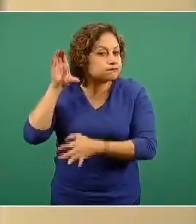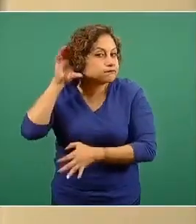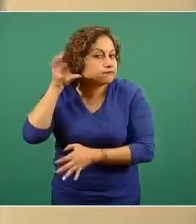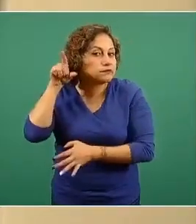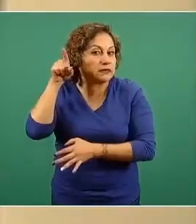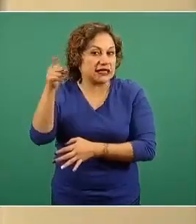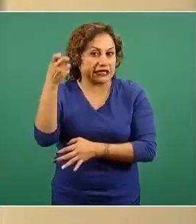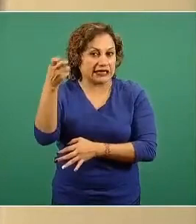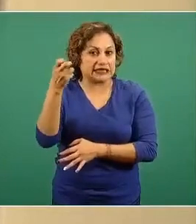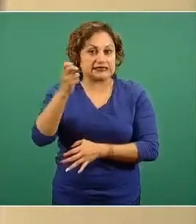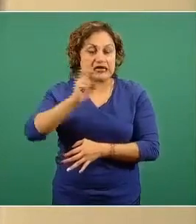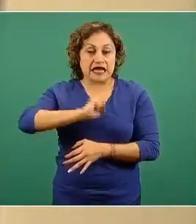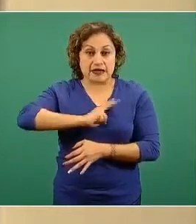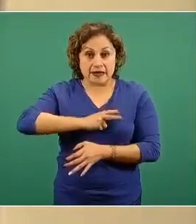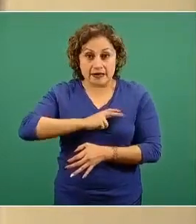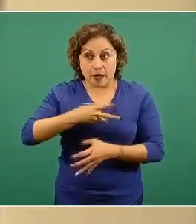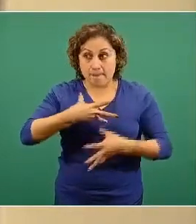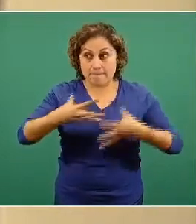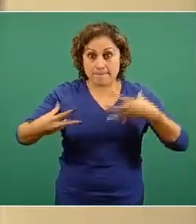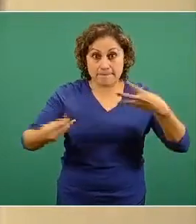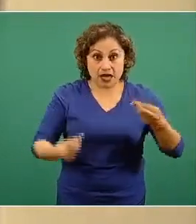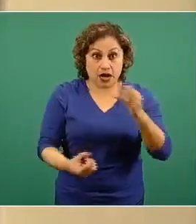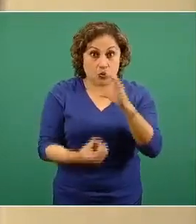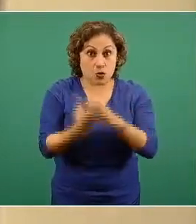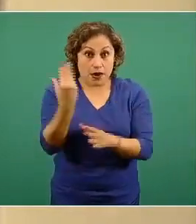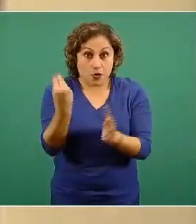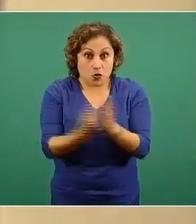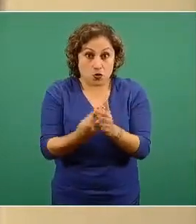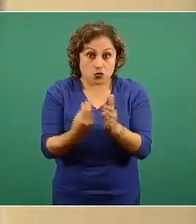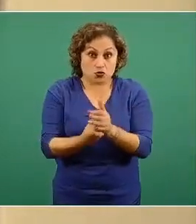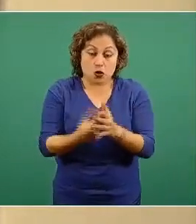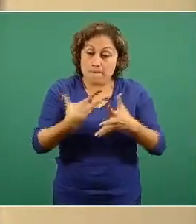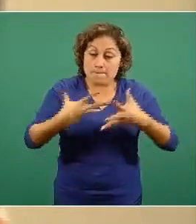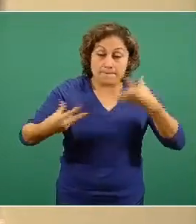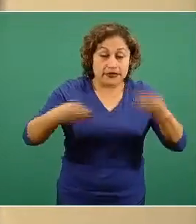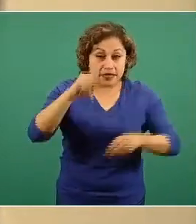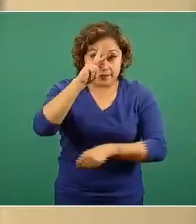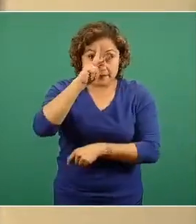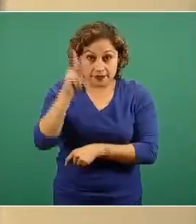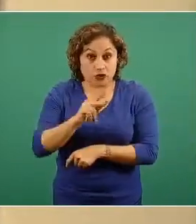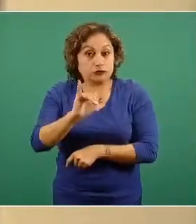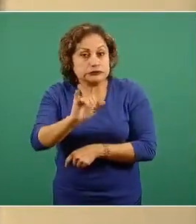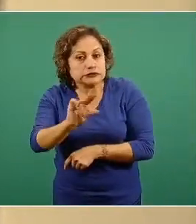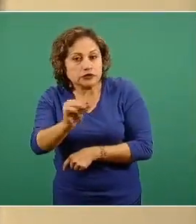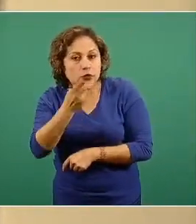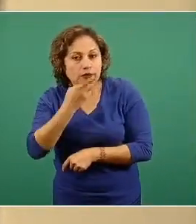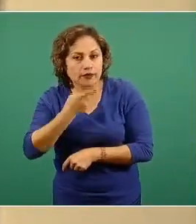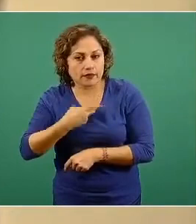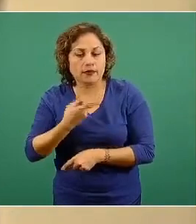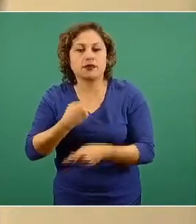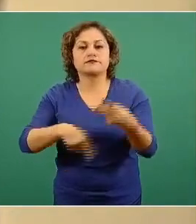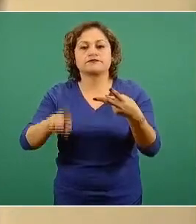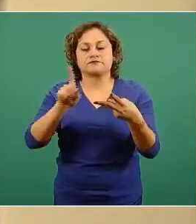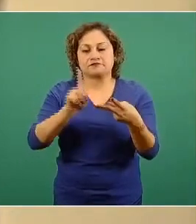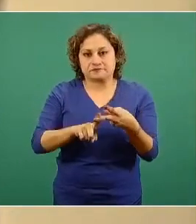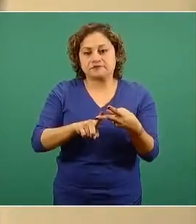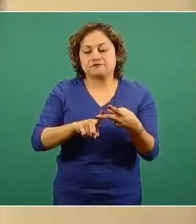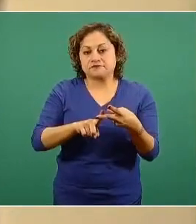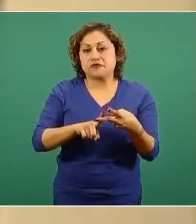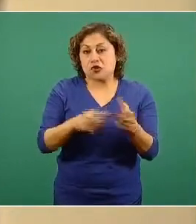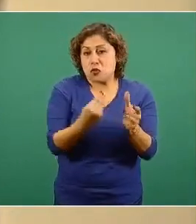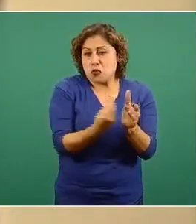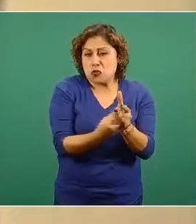está confirmado, doctor? Y también preguntarle, se ha dicho que hay más de 100 cepas en el